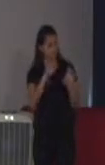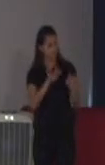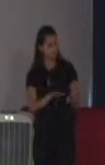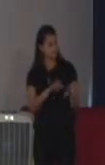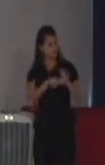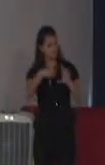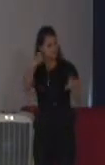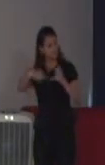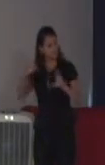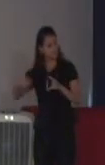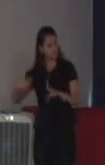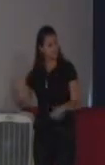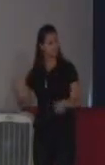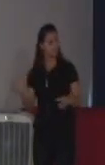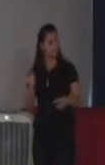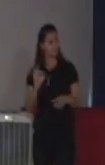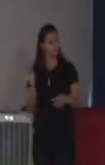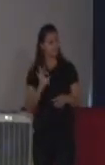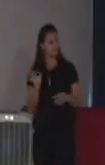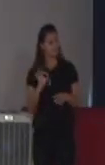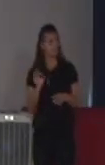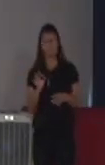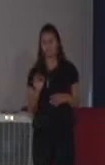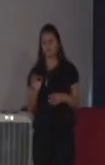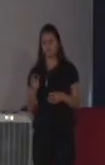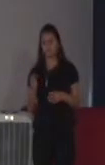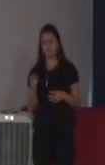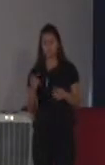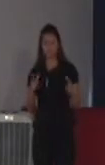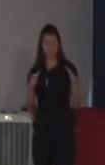los correos o que saliera